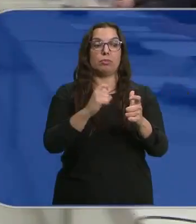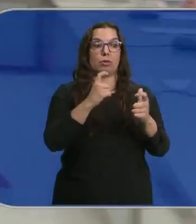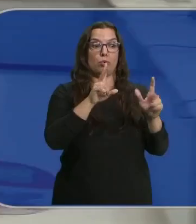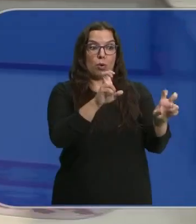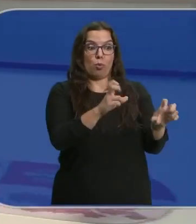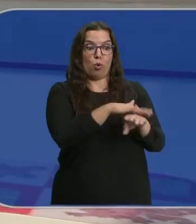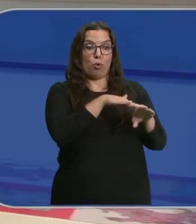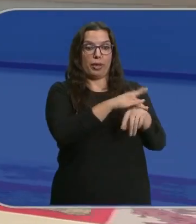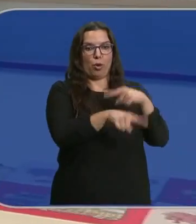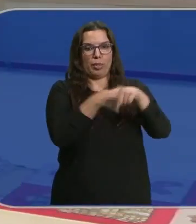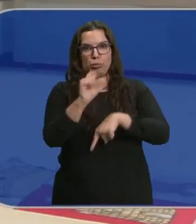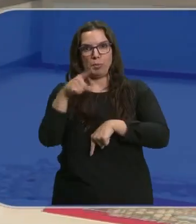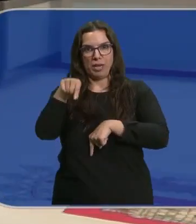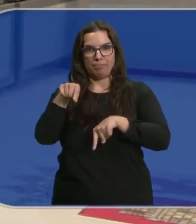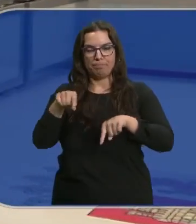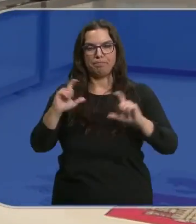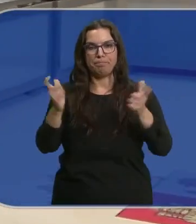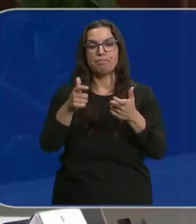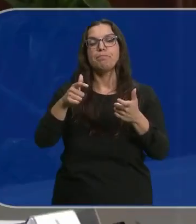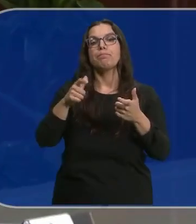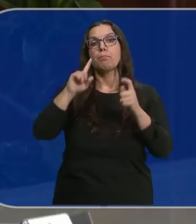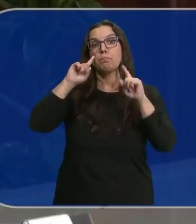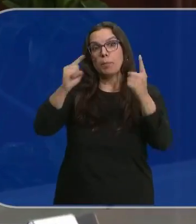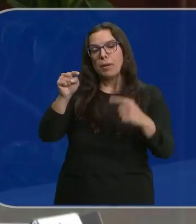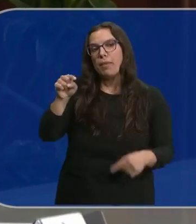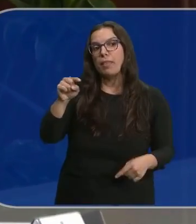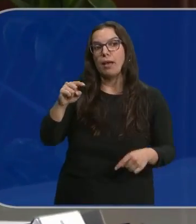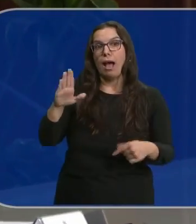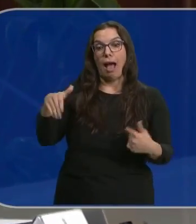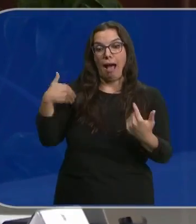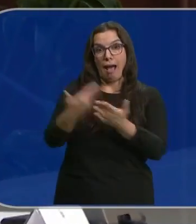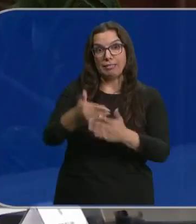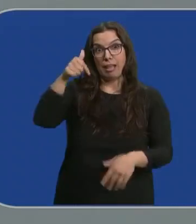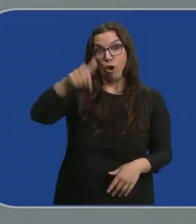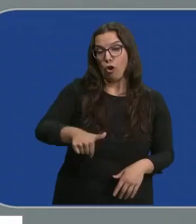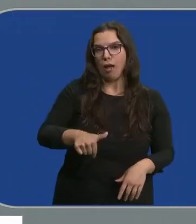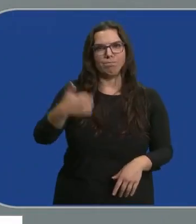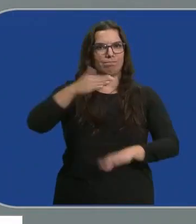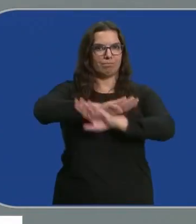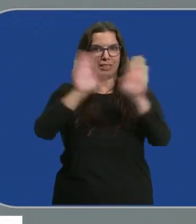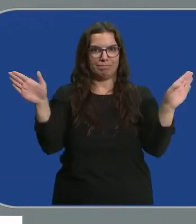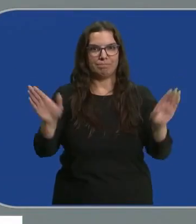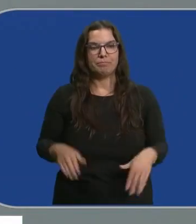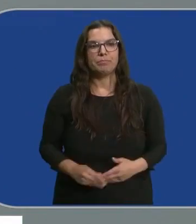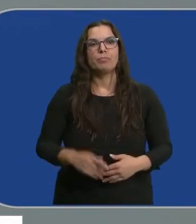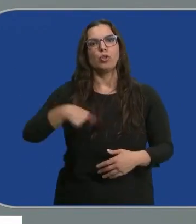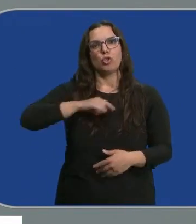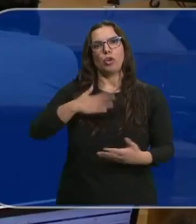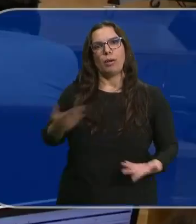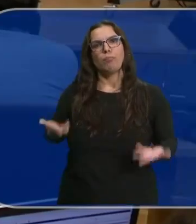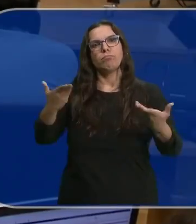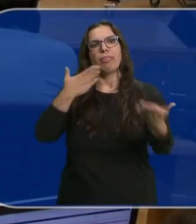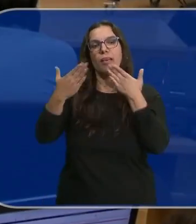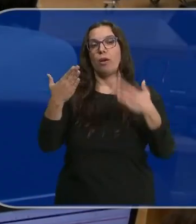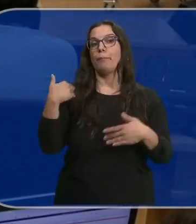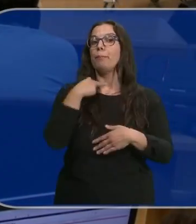actual gobierno de coalición de la Junta. Fue su primera reunión y hasta esta tarde la única. Nuestra voluntad es dialogar. Así lo defendía